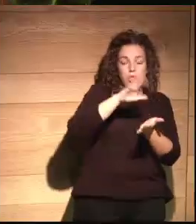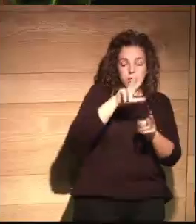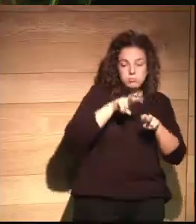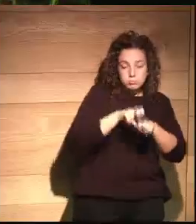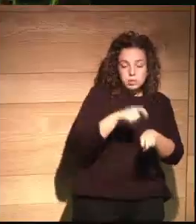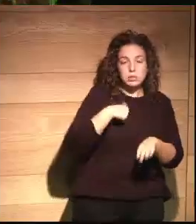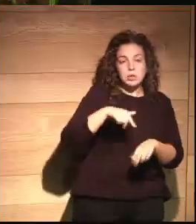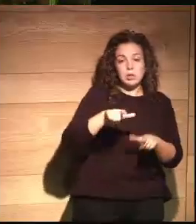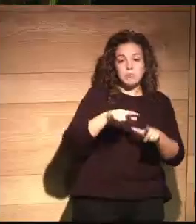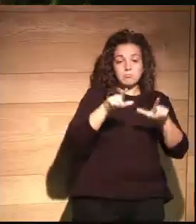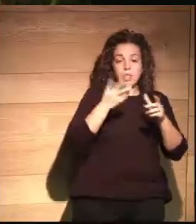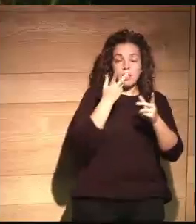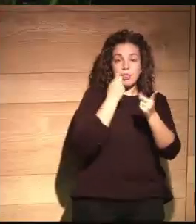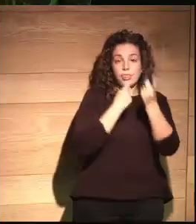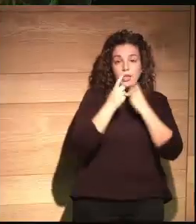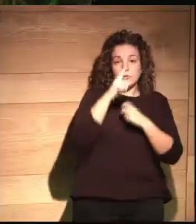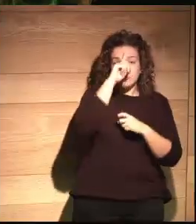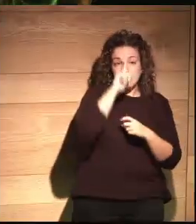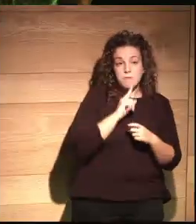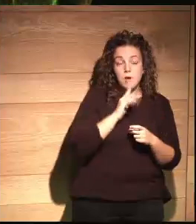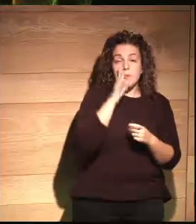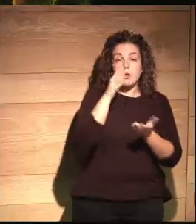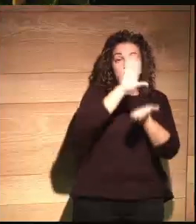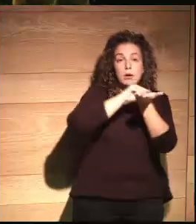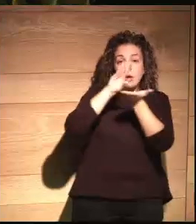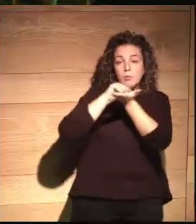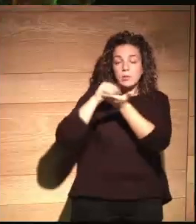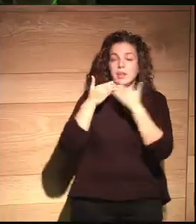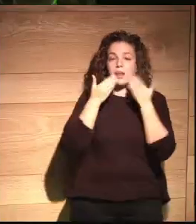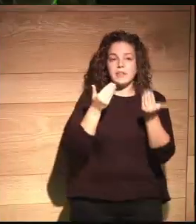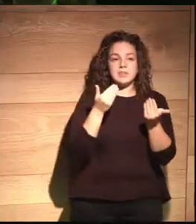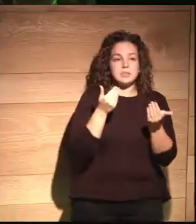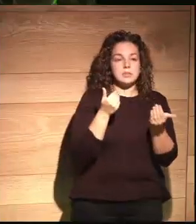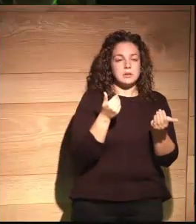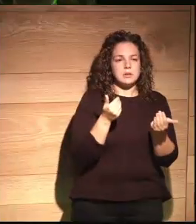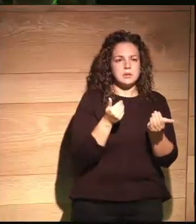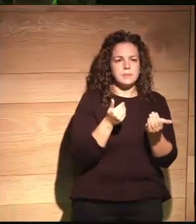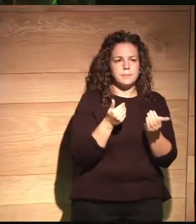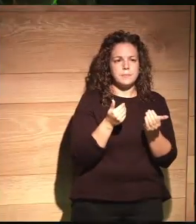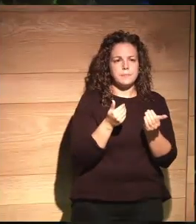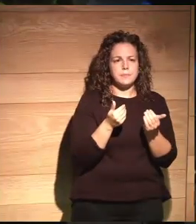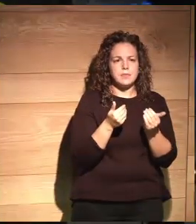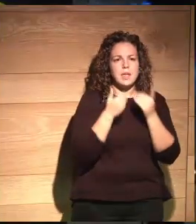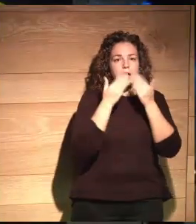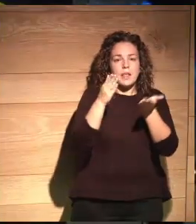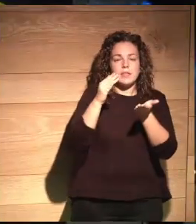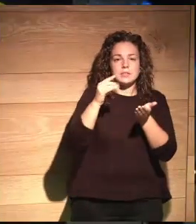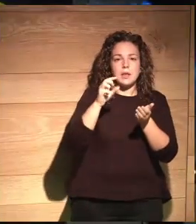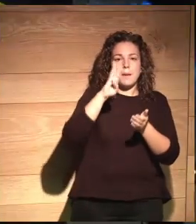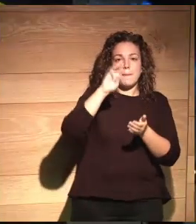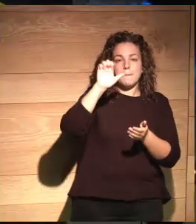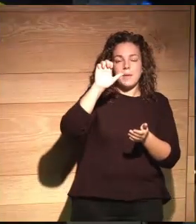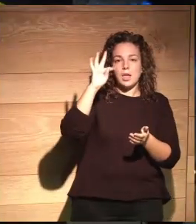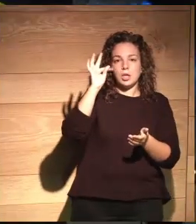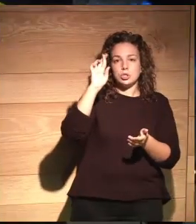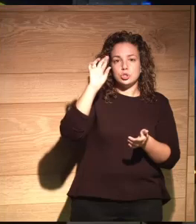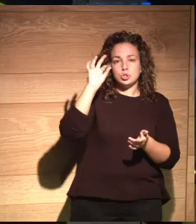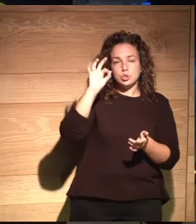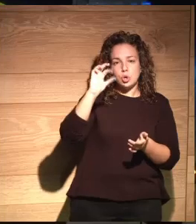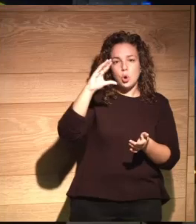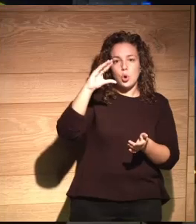nuevo en recopilados a partir de miles de taxis de la ciudad de la visual acciones de petró cruise que